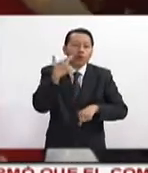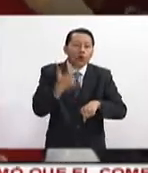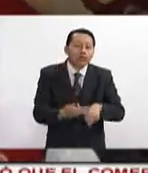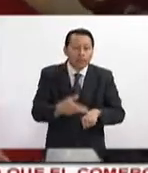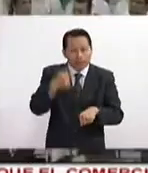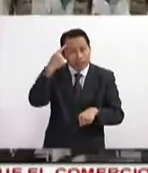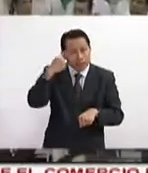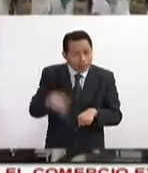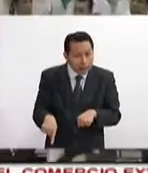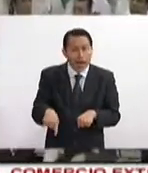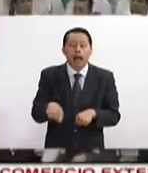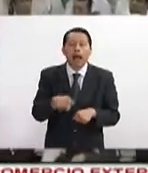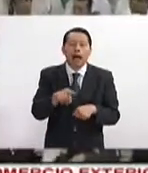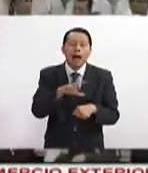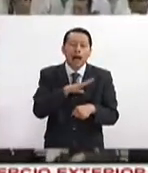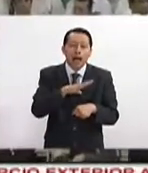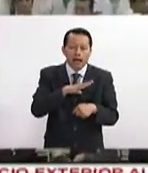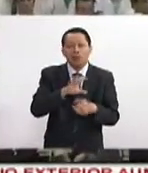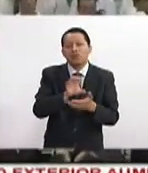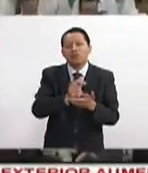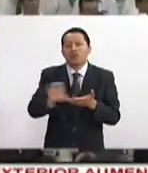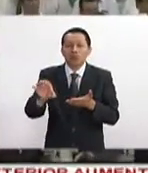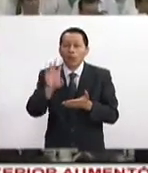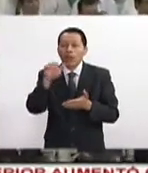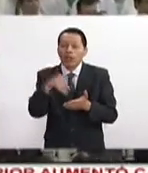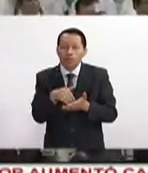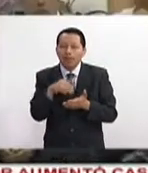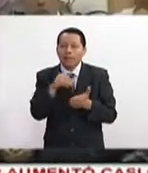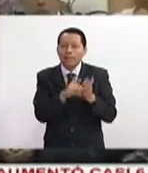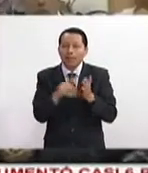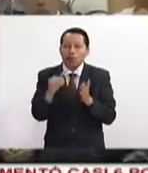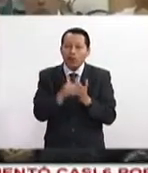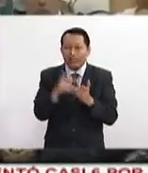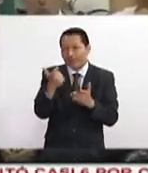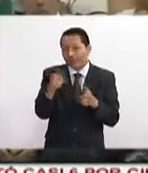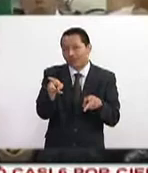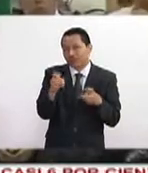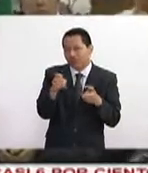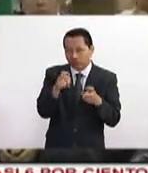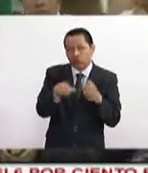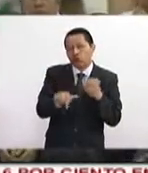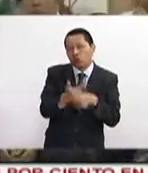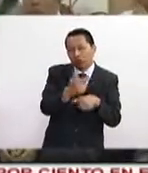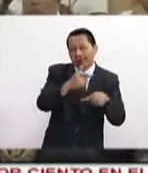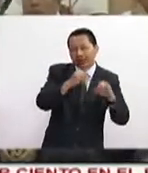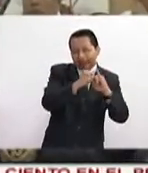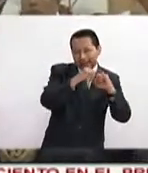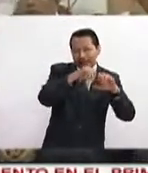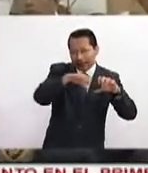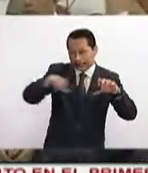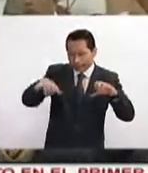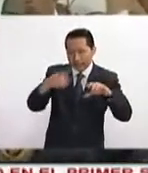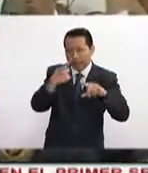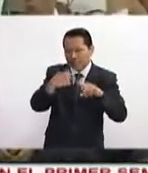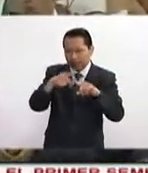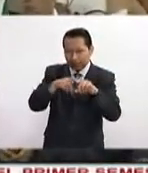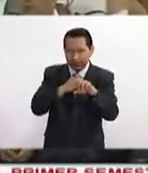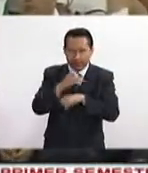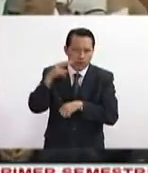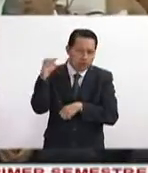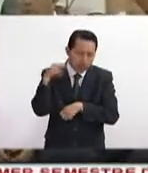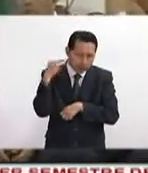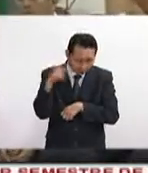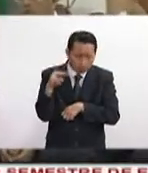un mecanismo que permitió el desvío de más de 4,000 millones de pesos de 12 dependencias distintas del estado de Veracruz. De acuerdo